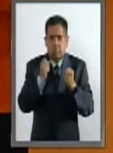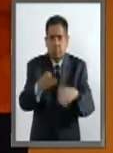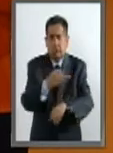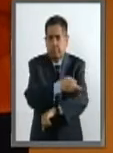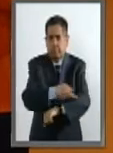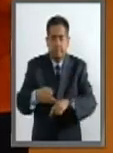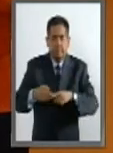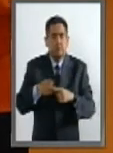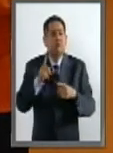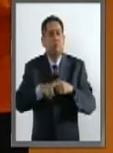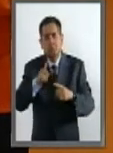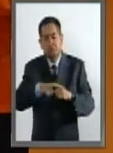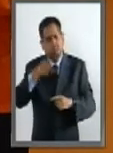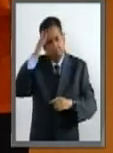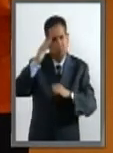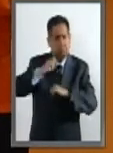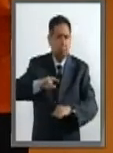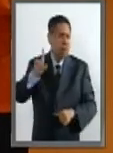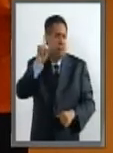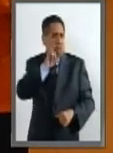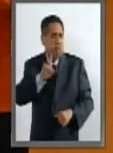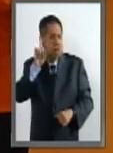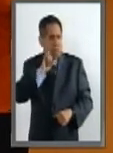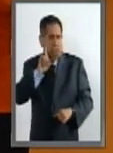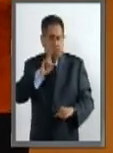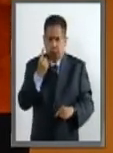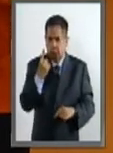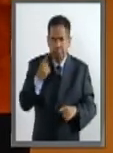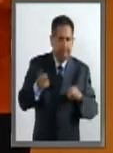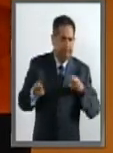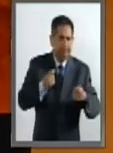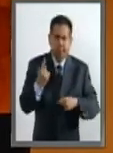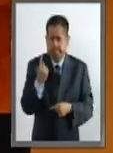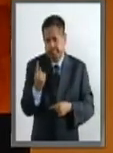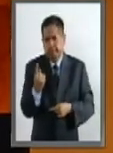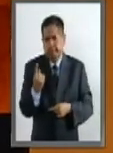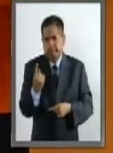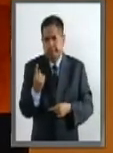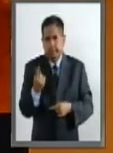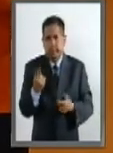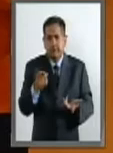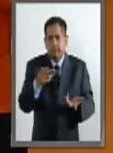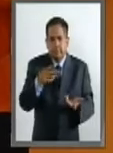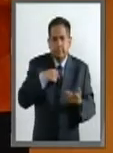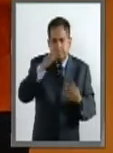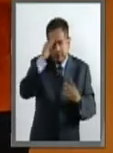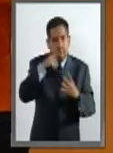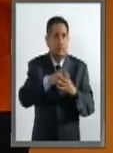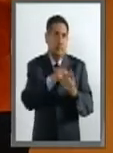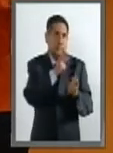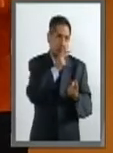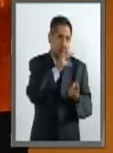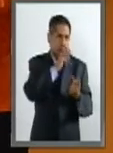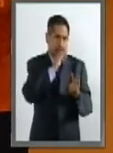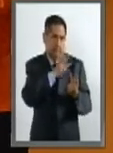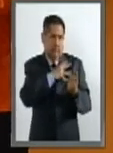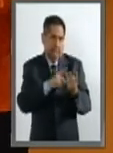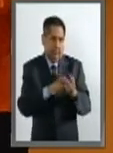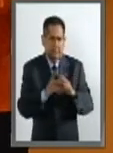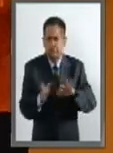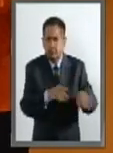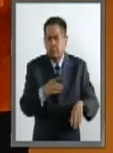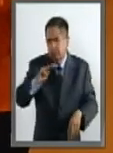están encabezadas solamente por mujeres y que no están siendo consideradas en esta definición de